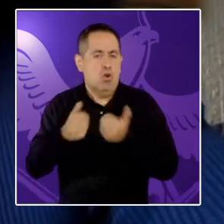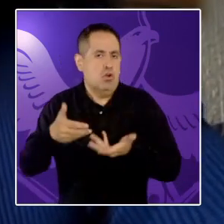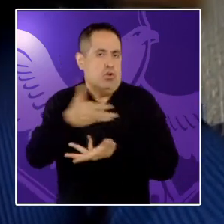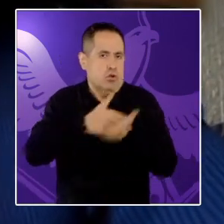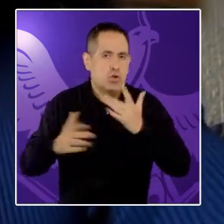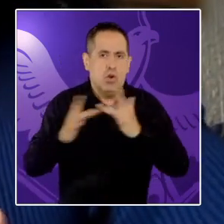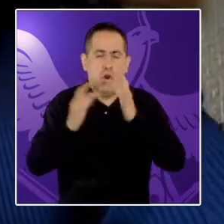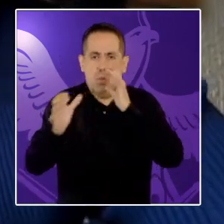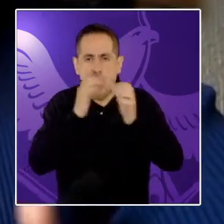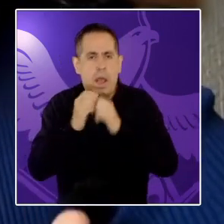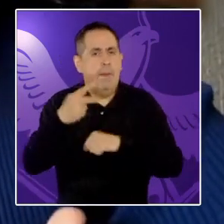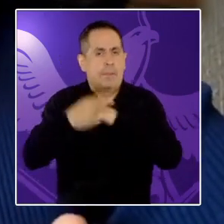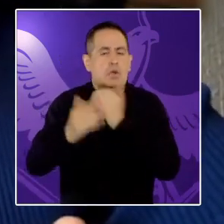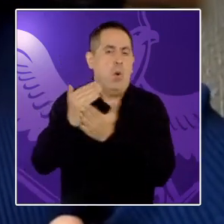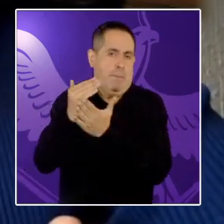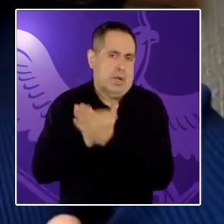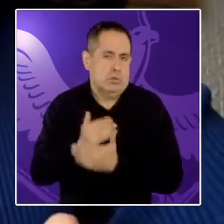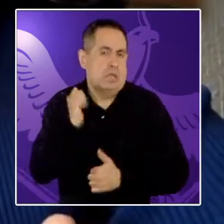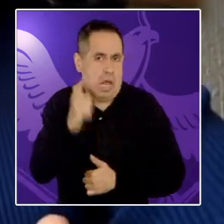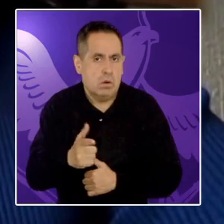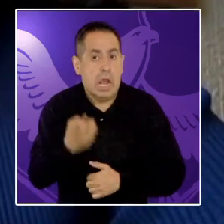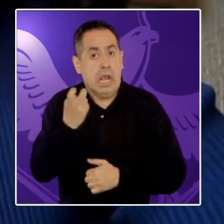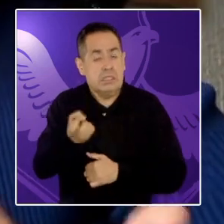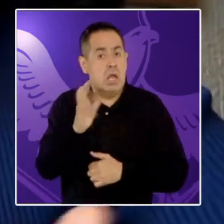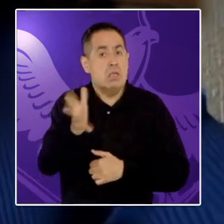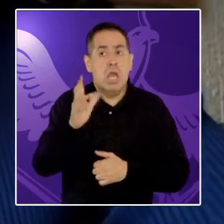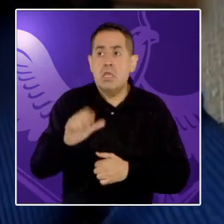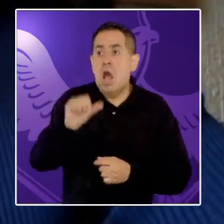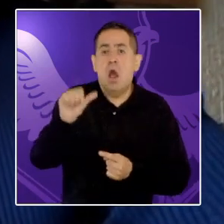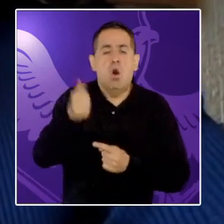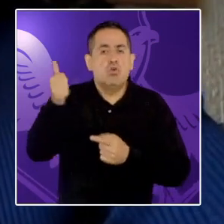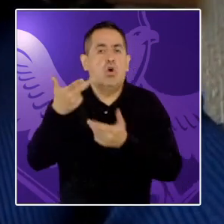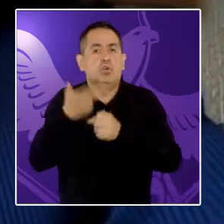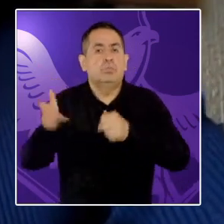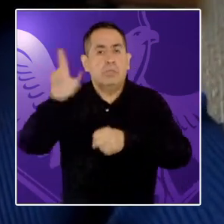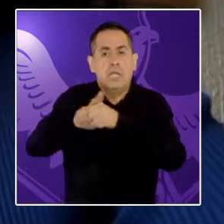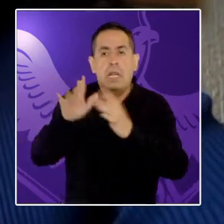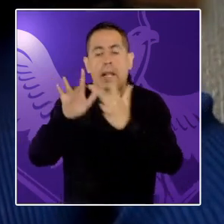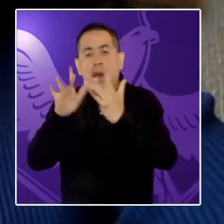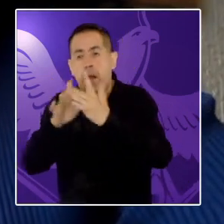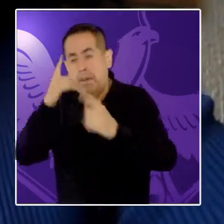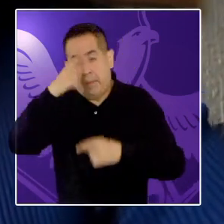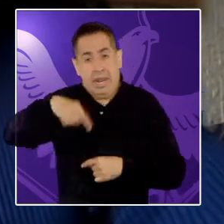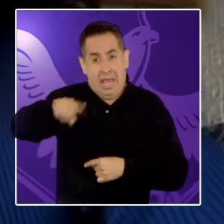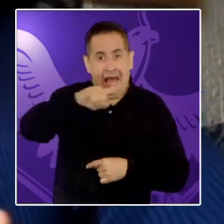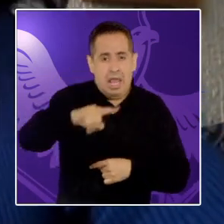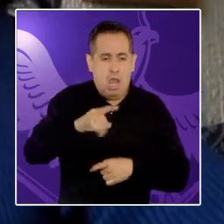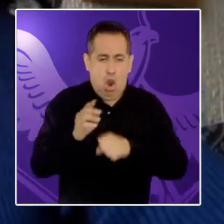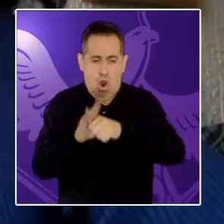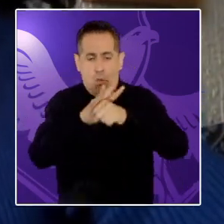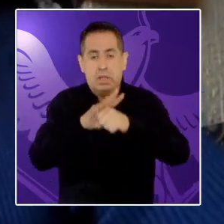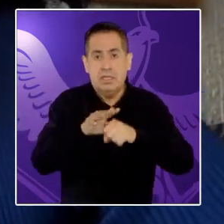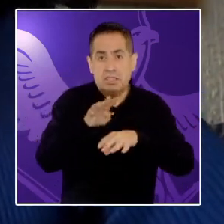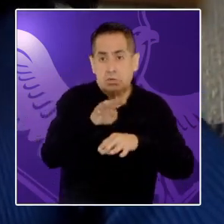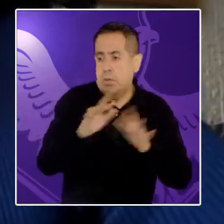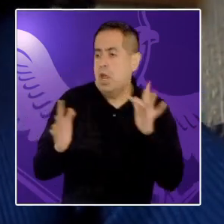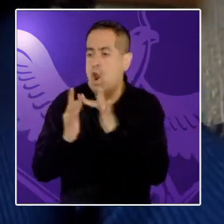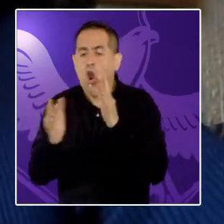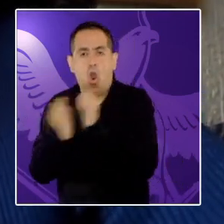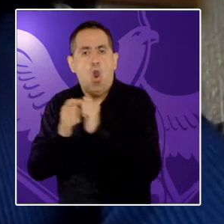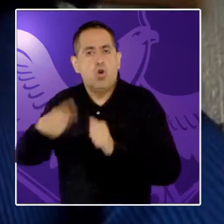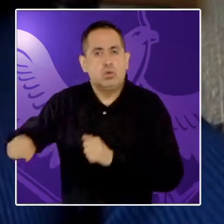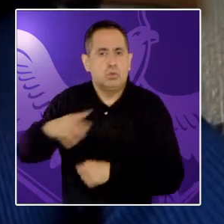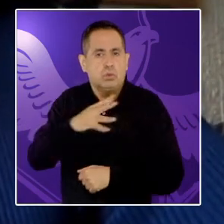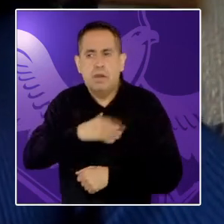privadas de la libertad, se garantizaría el derecho a la convivencia, disminuyendo los riesgos. Estos mecanismos se han implementado ya en los